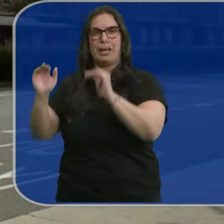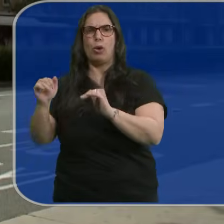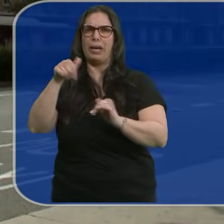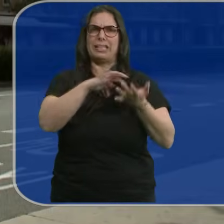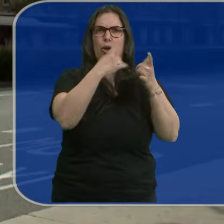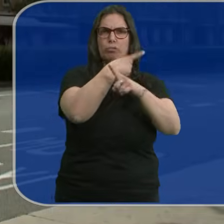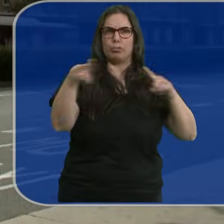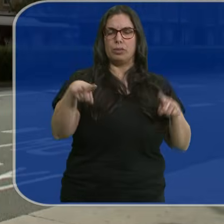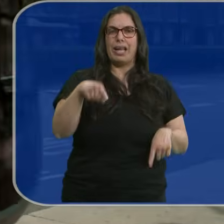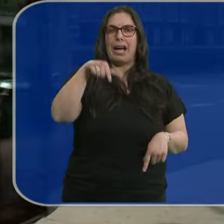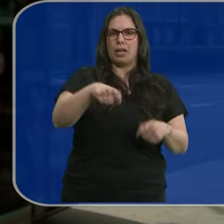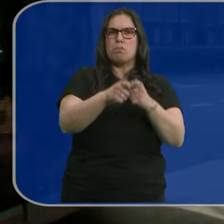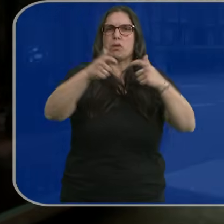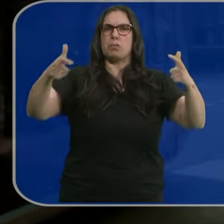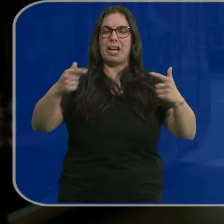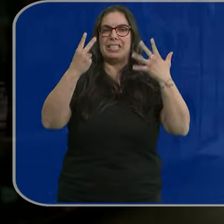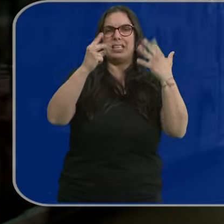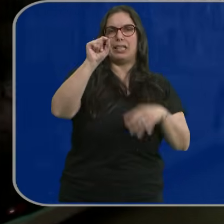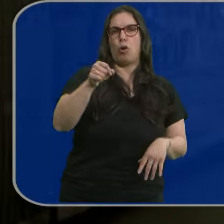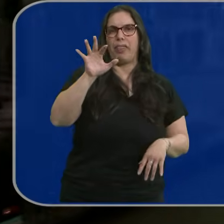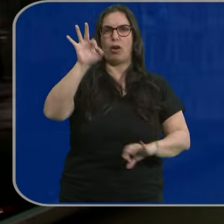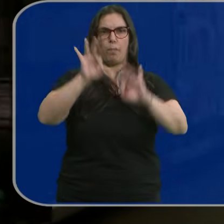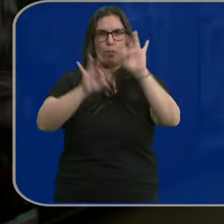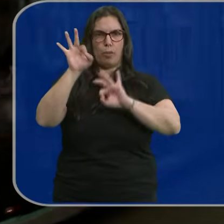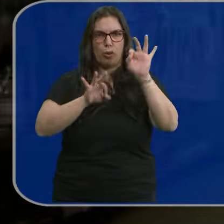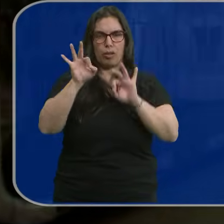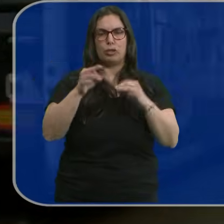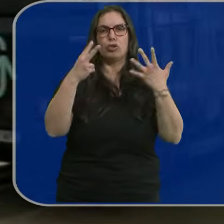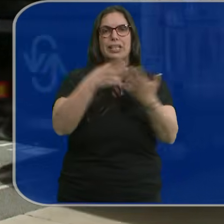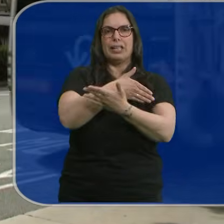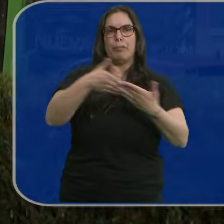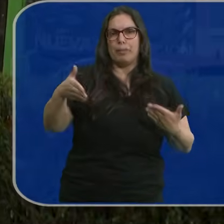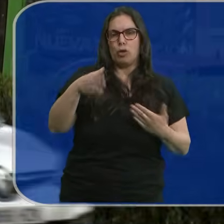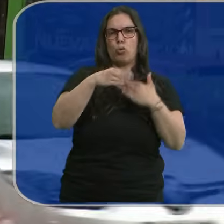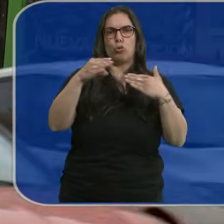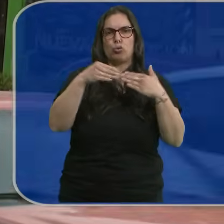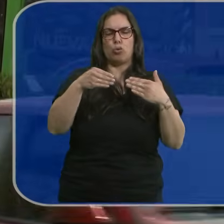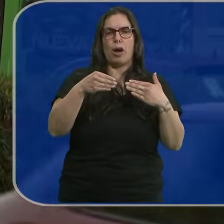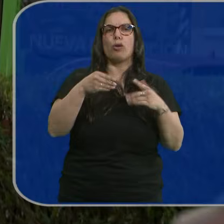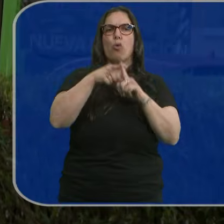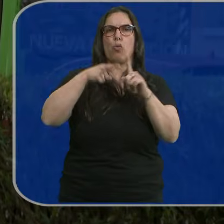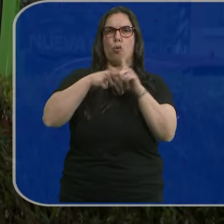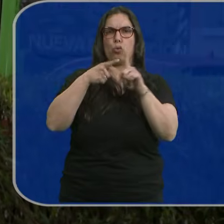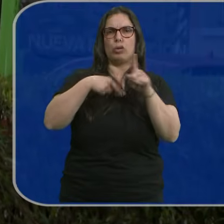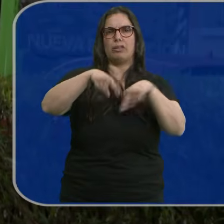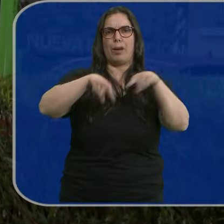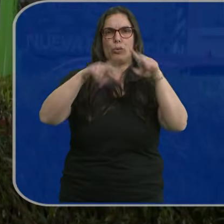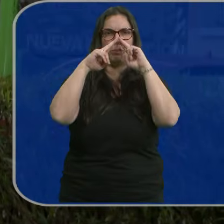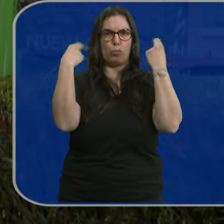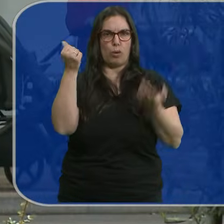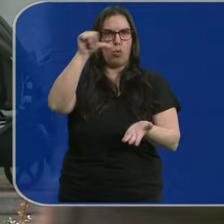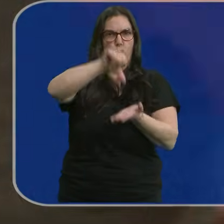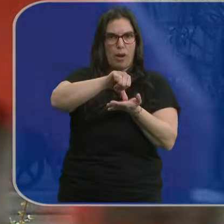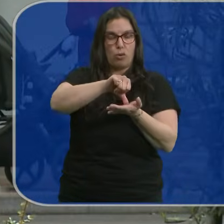es muy diferente. Hablamos de un incremento de 7,5%, más de 7 millones de usuarios que usaron el transporte